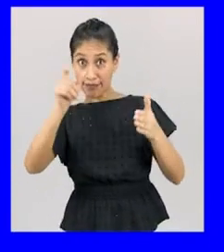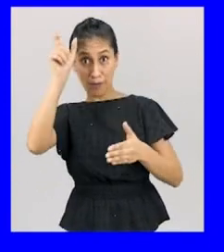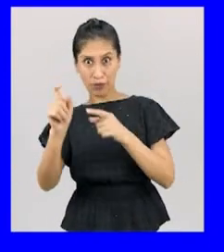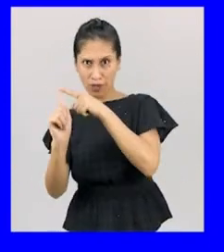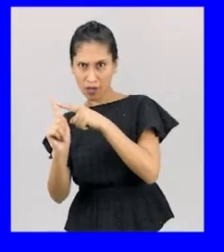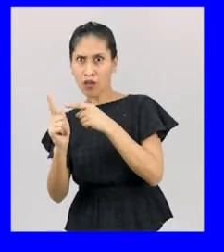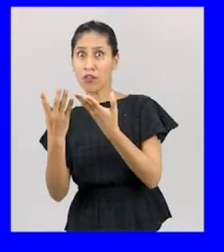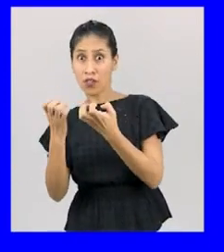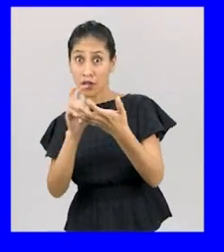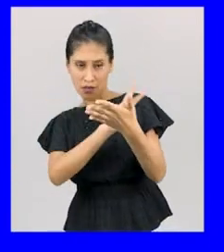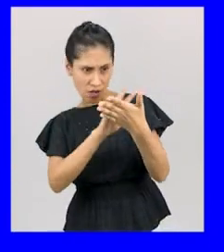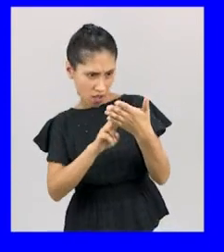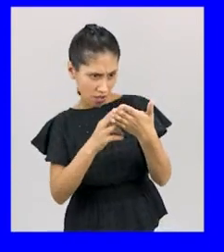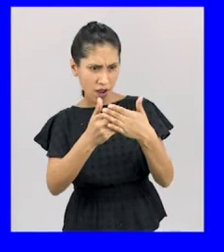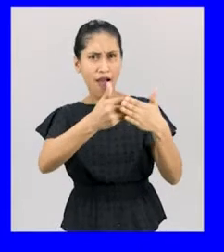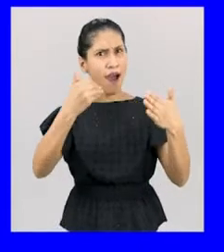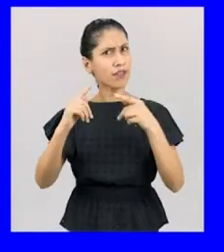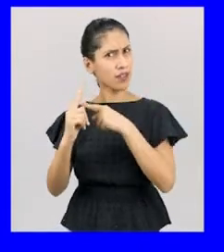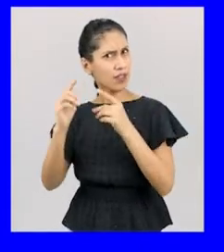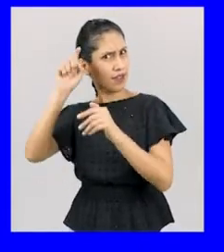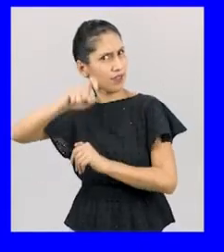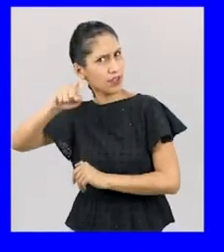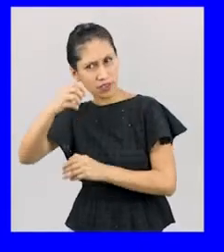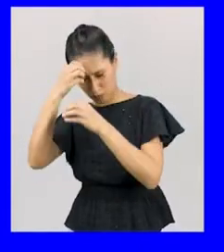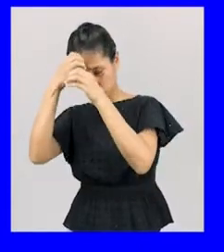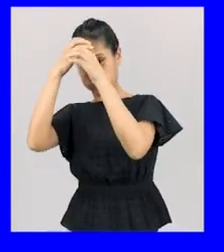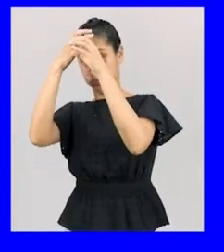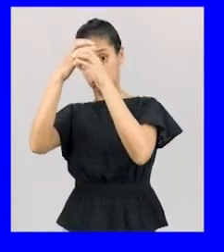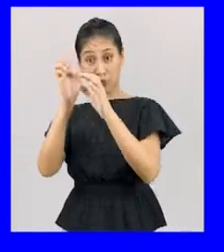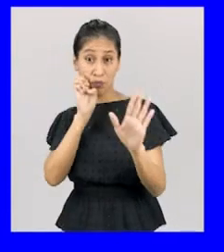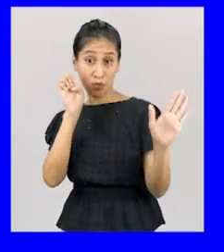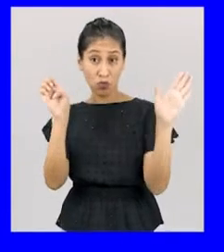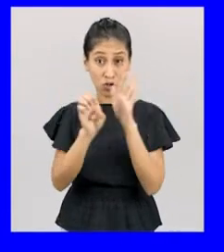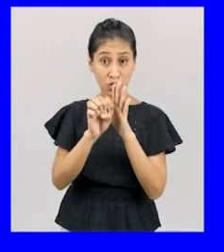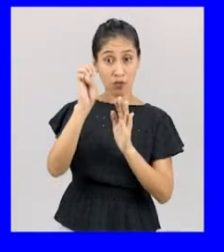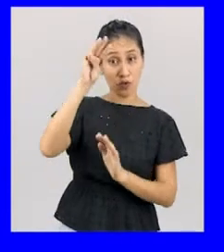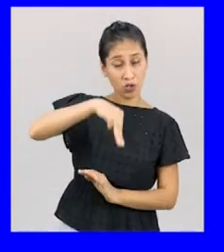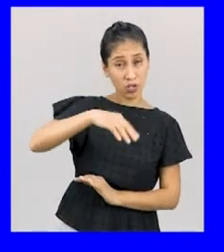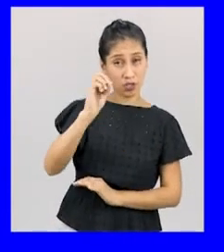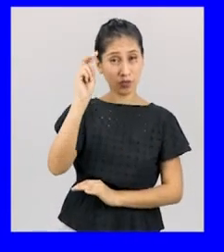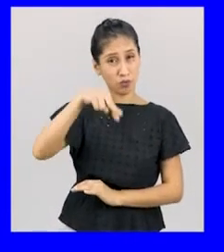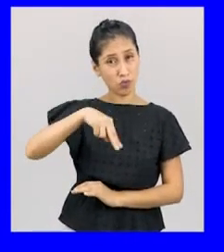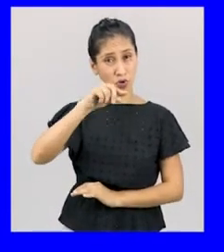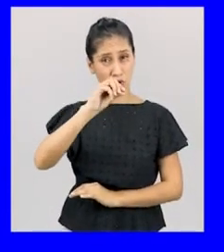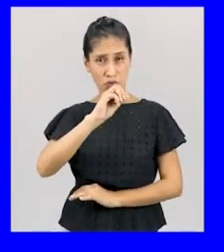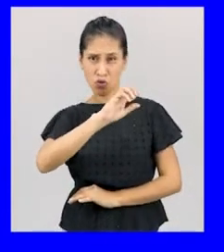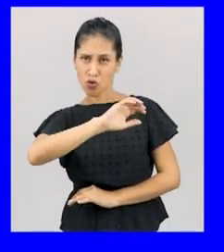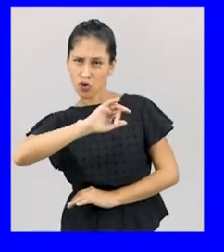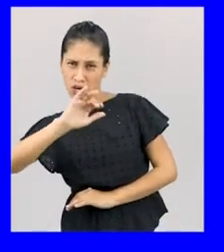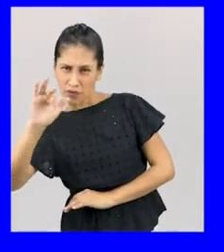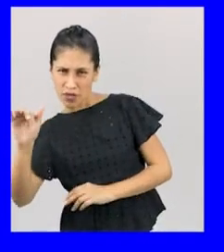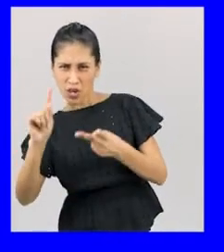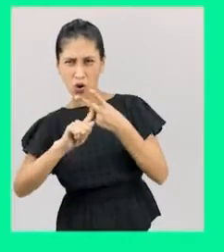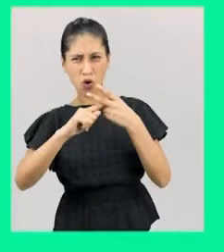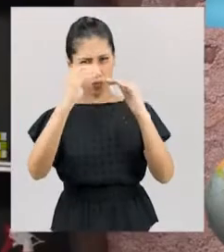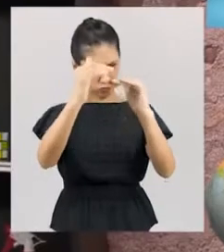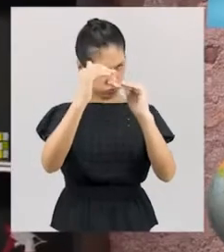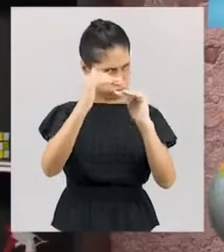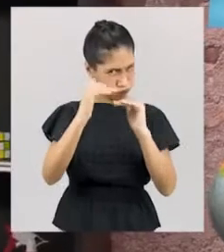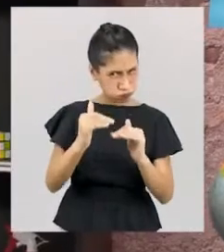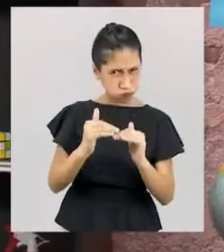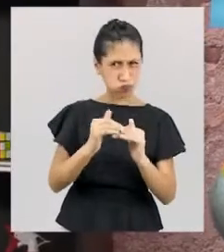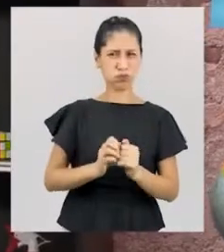debido a la complejidad del tema. Por ejemplo, las monografías, o los textos legislativos, o las